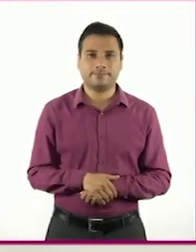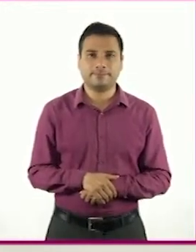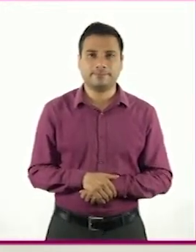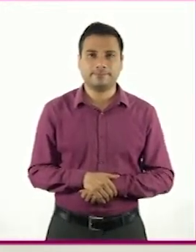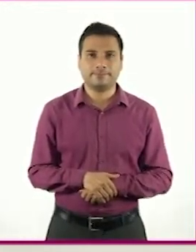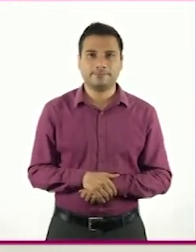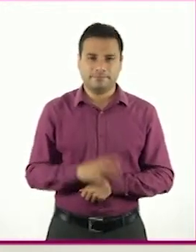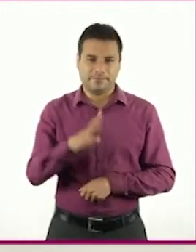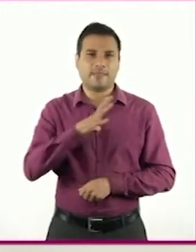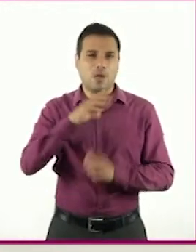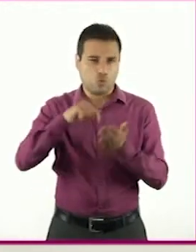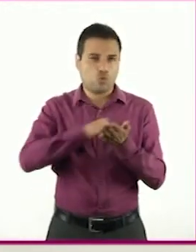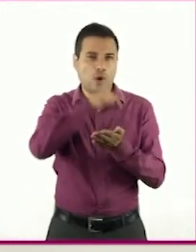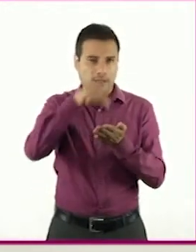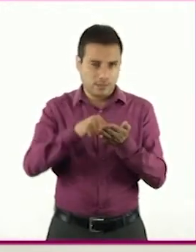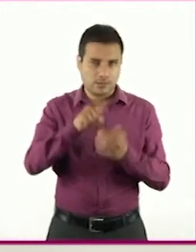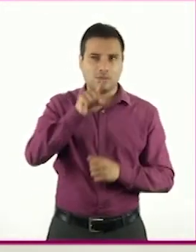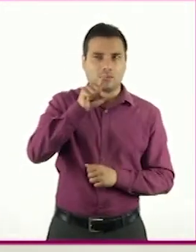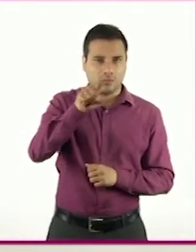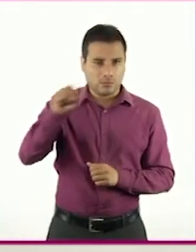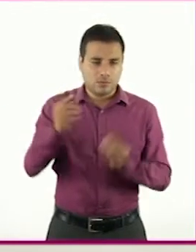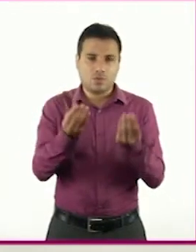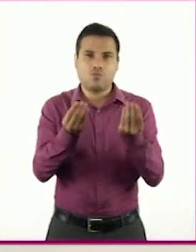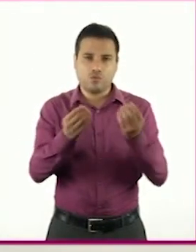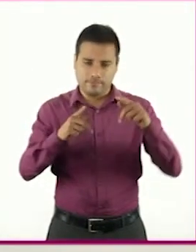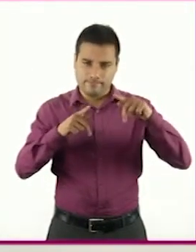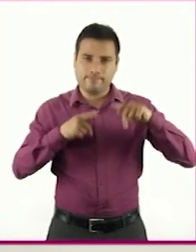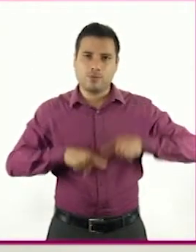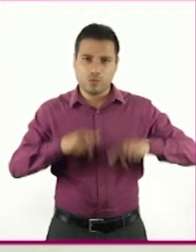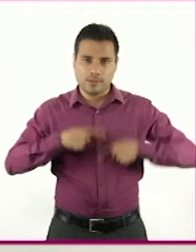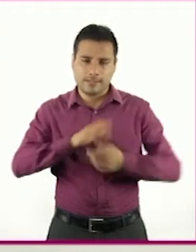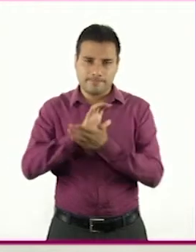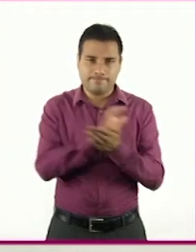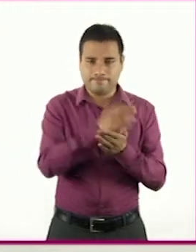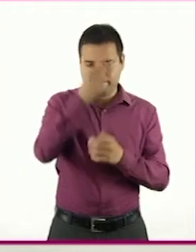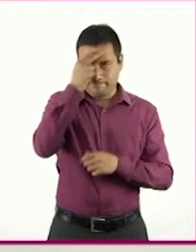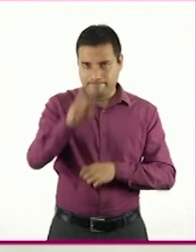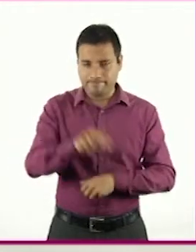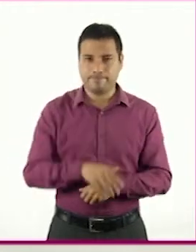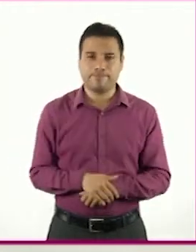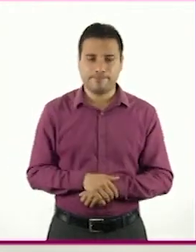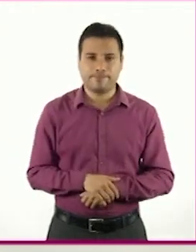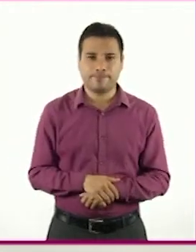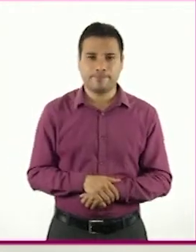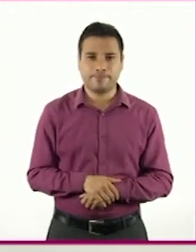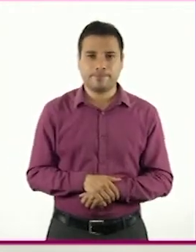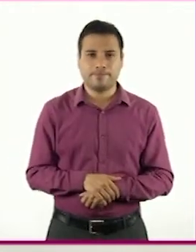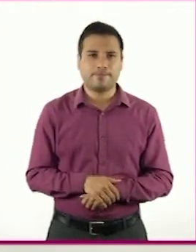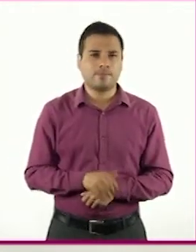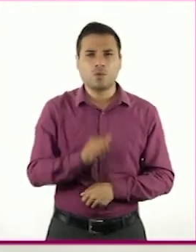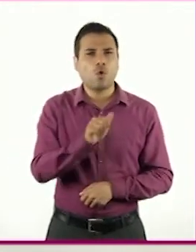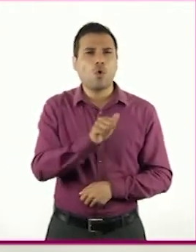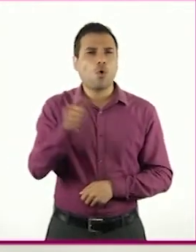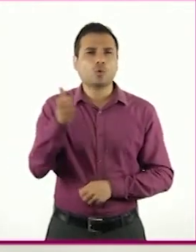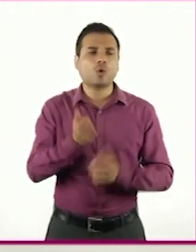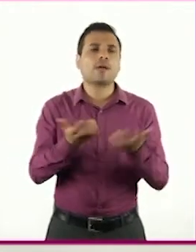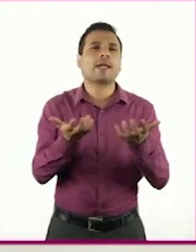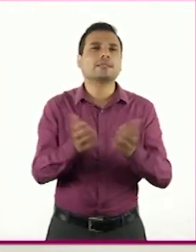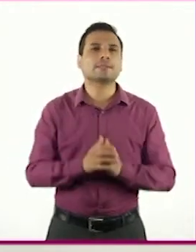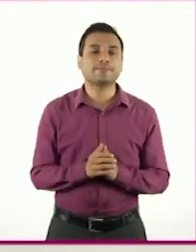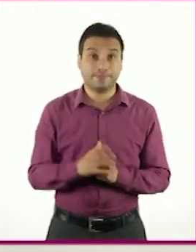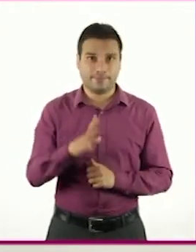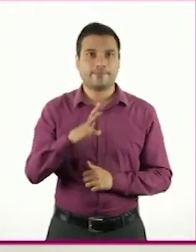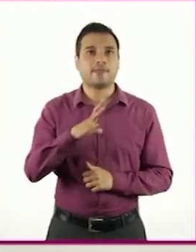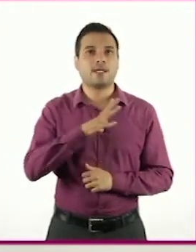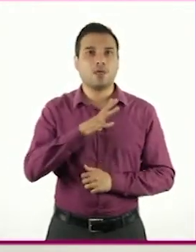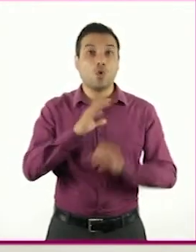mayor número de población de origen mexicano. Otras de las contiendas que englobó el movimiento chicano fueron las